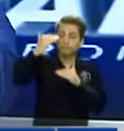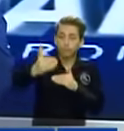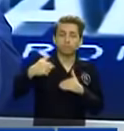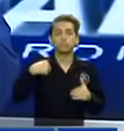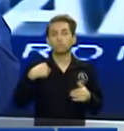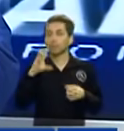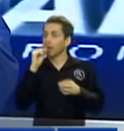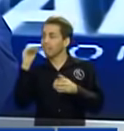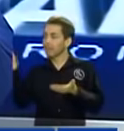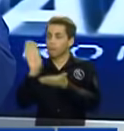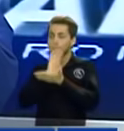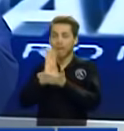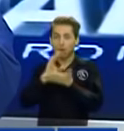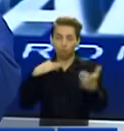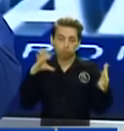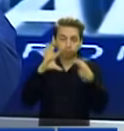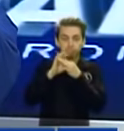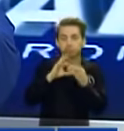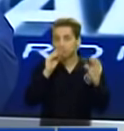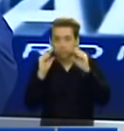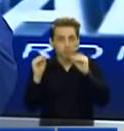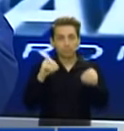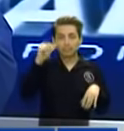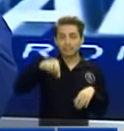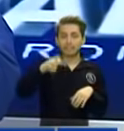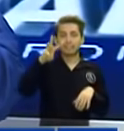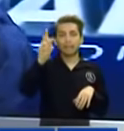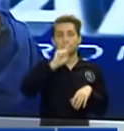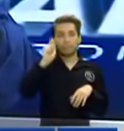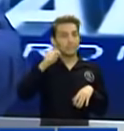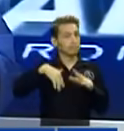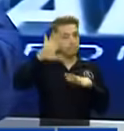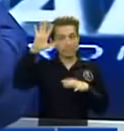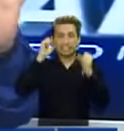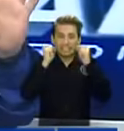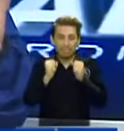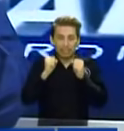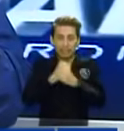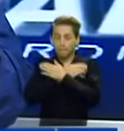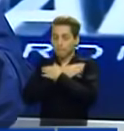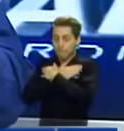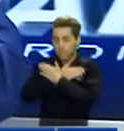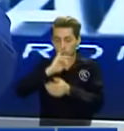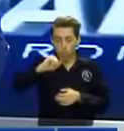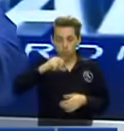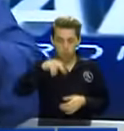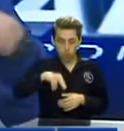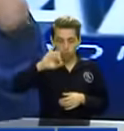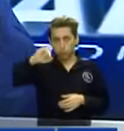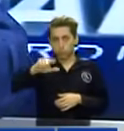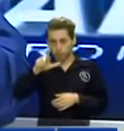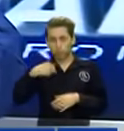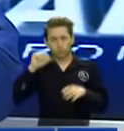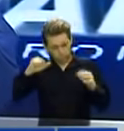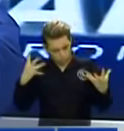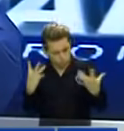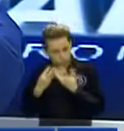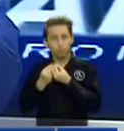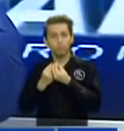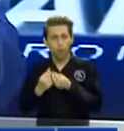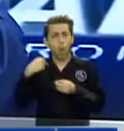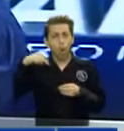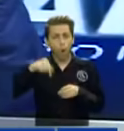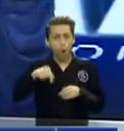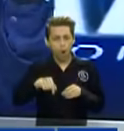también para estos 3 meses de mayor impacto, mayo, junio y julio. Unidos yo sé que lo vamos a lograr. Hoy dimos un gran paso, agua,